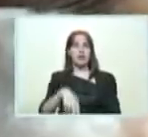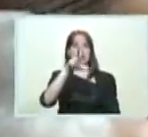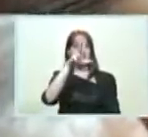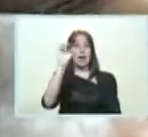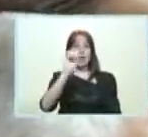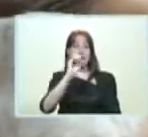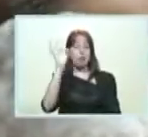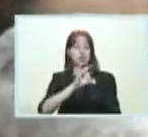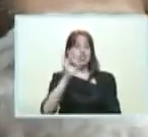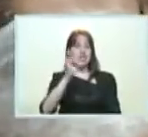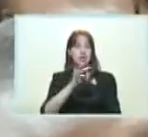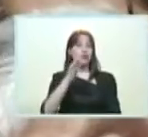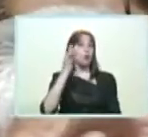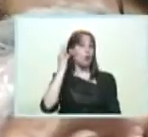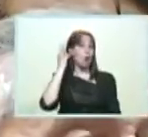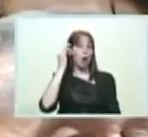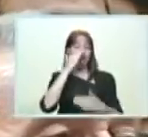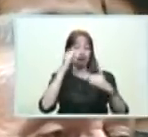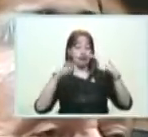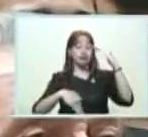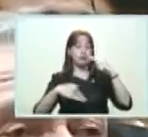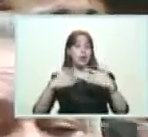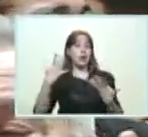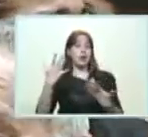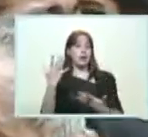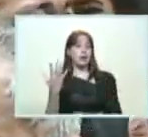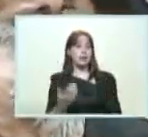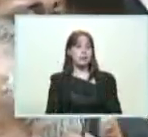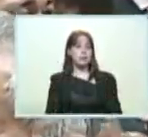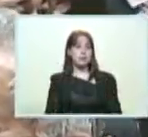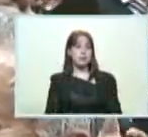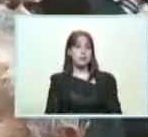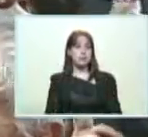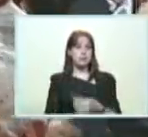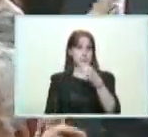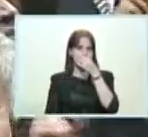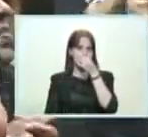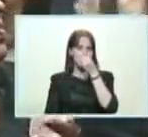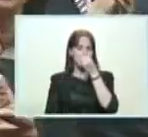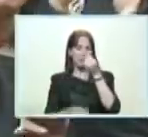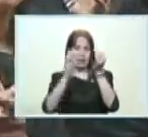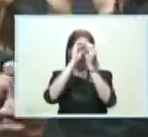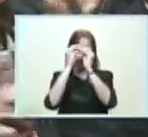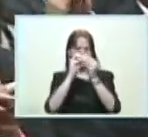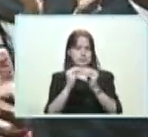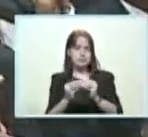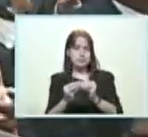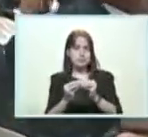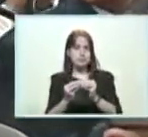30% mujeres, quedamos muy por debajo, María, pero lo vamos a arreglar.